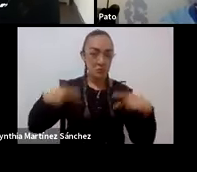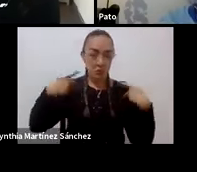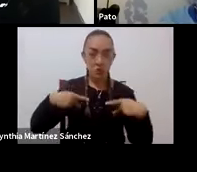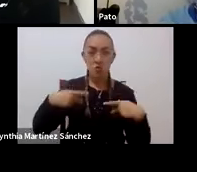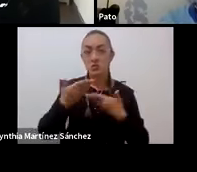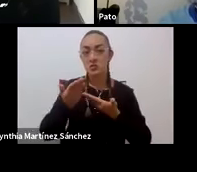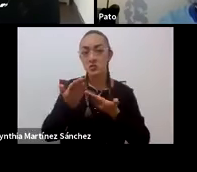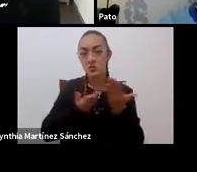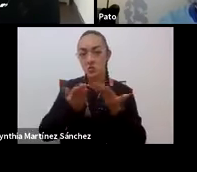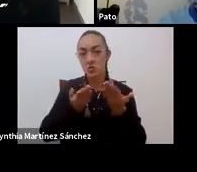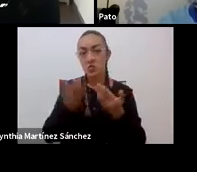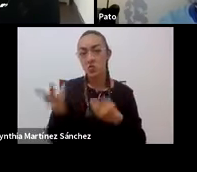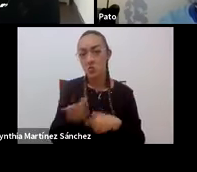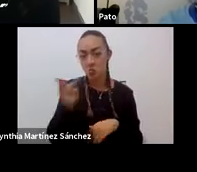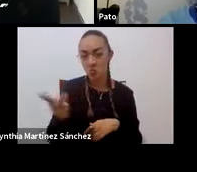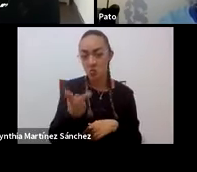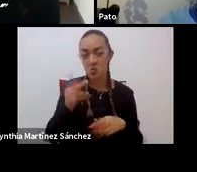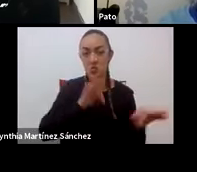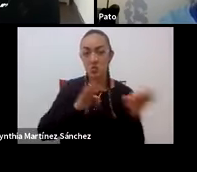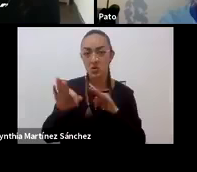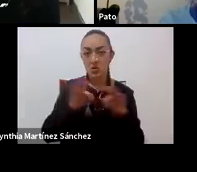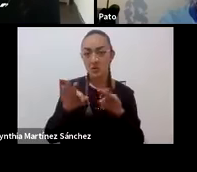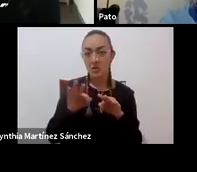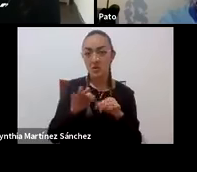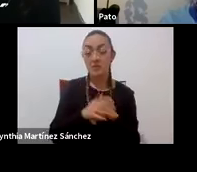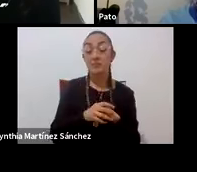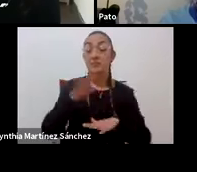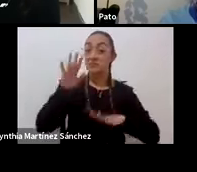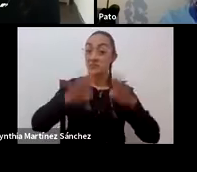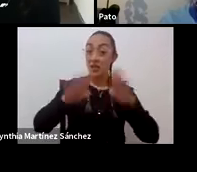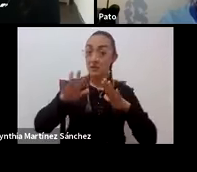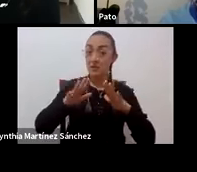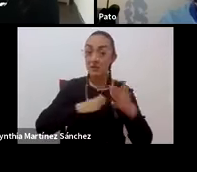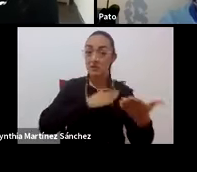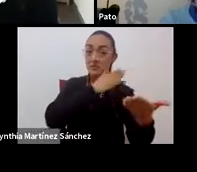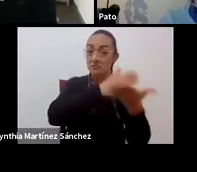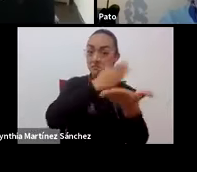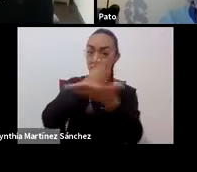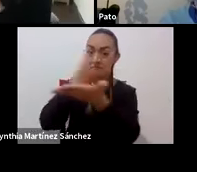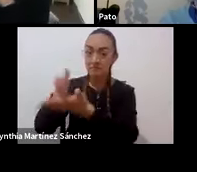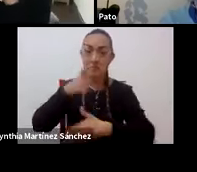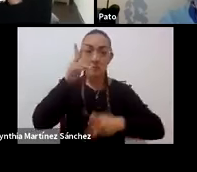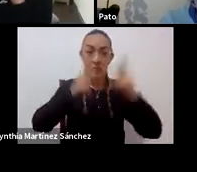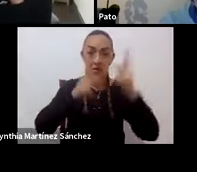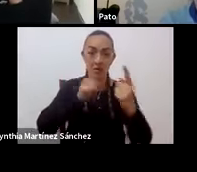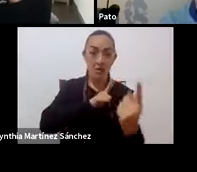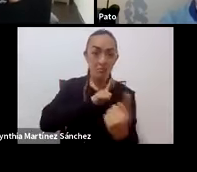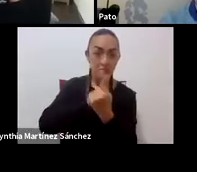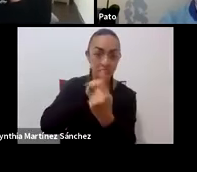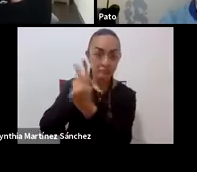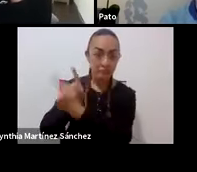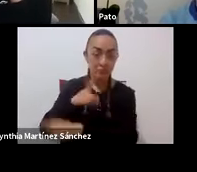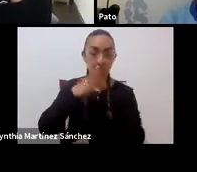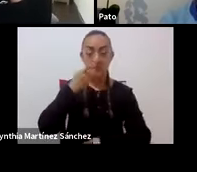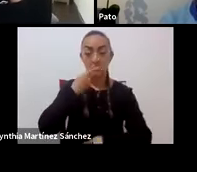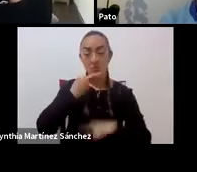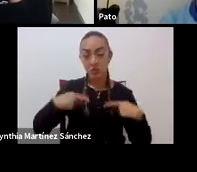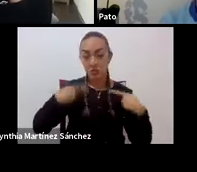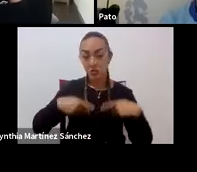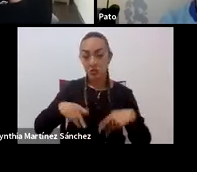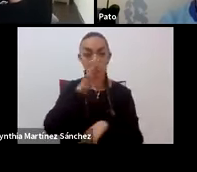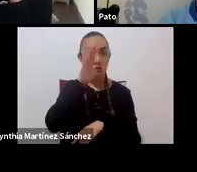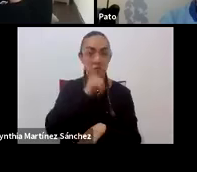que a veces creo que no todas tenemos la oportunidad de ir a campo y de platicar con la gente, con todas y con todas las personas